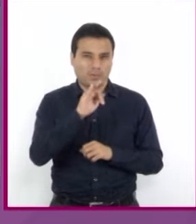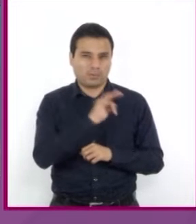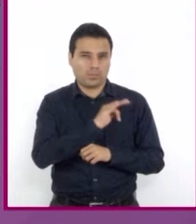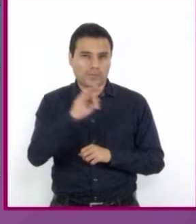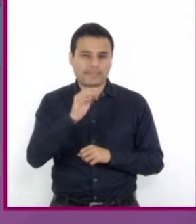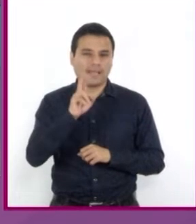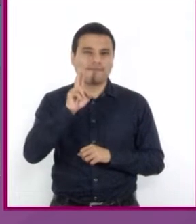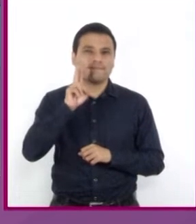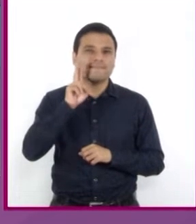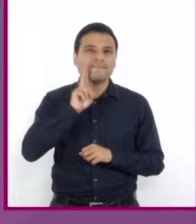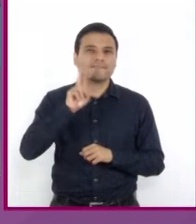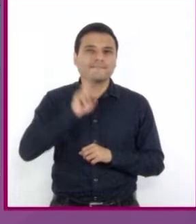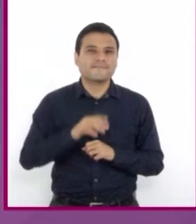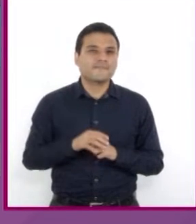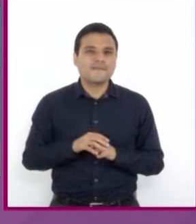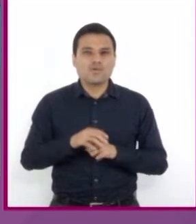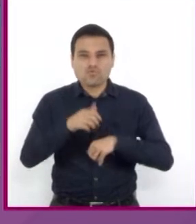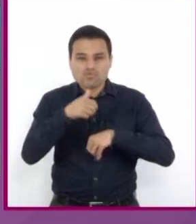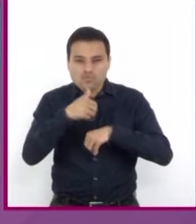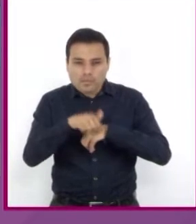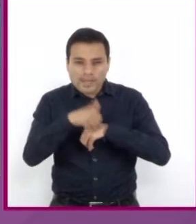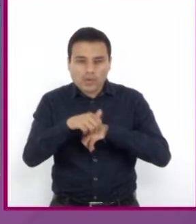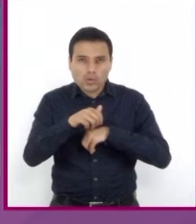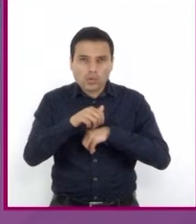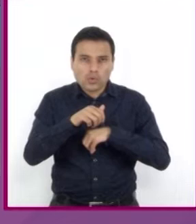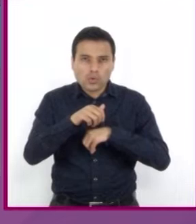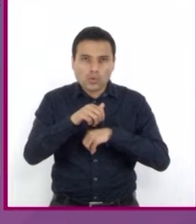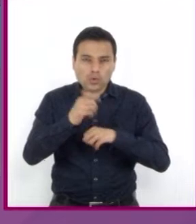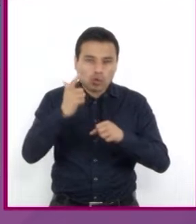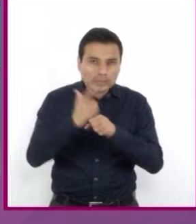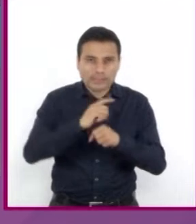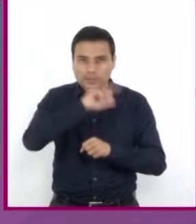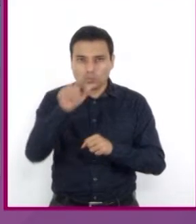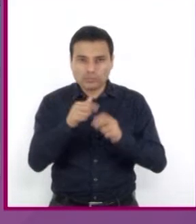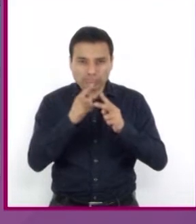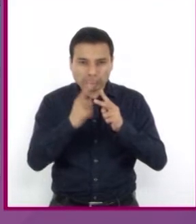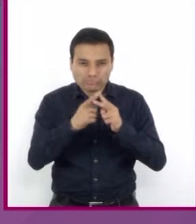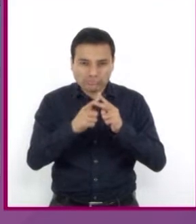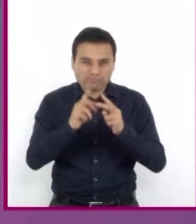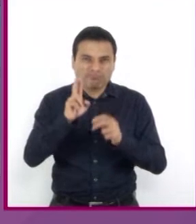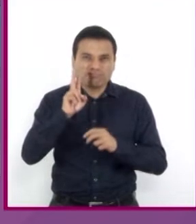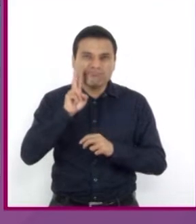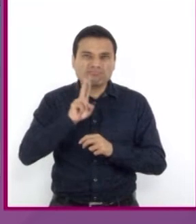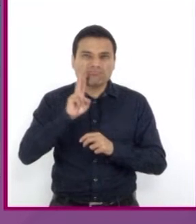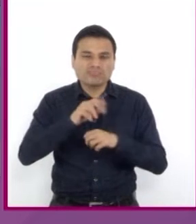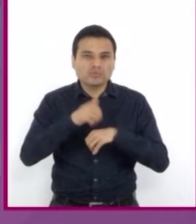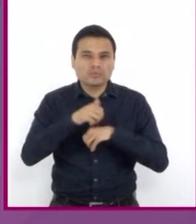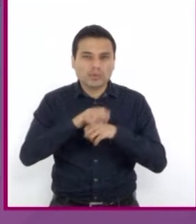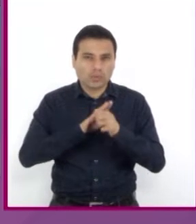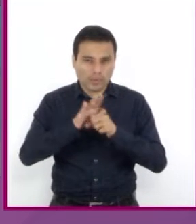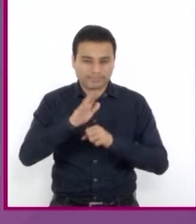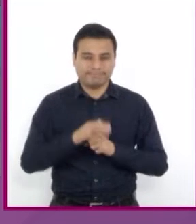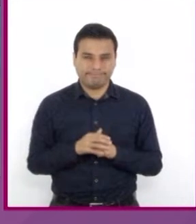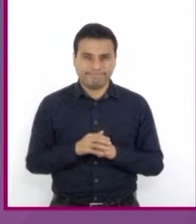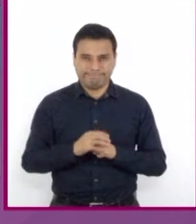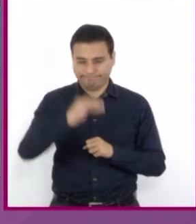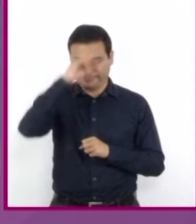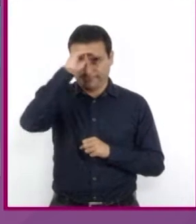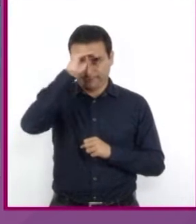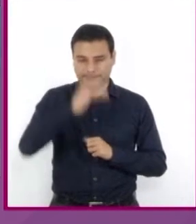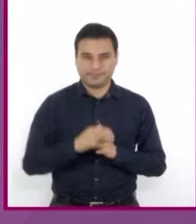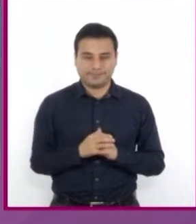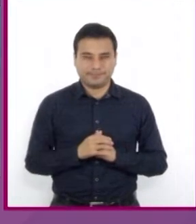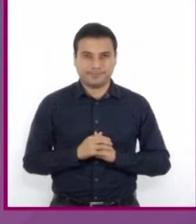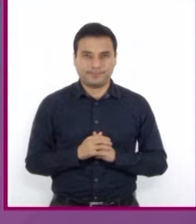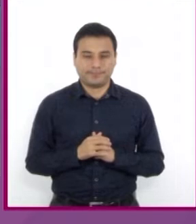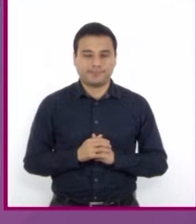una expresión que nos ayude a determinar el número de término al que le corresponde un cierto número de losetas por lado que